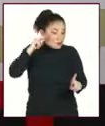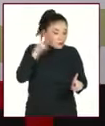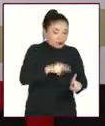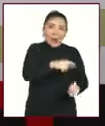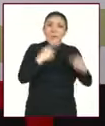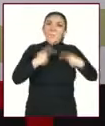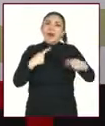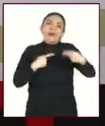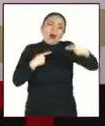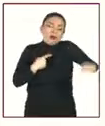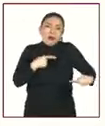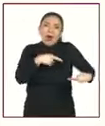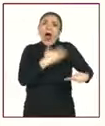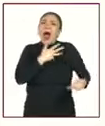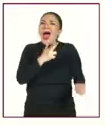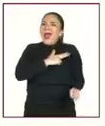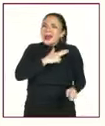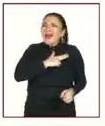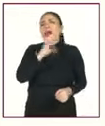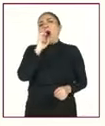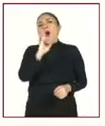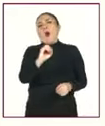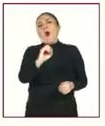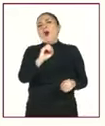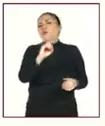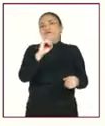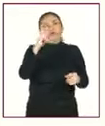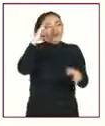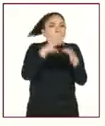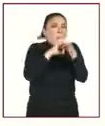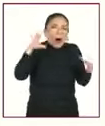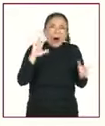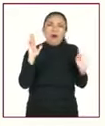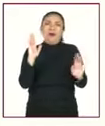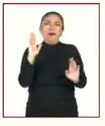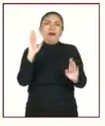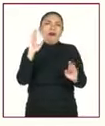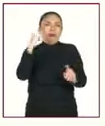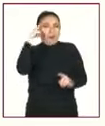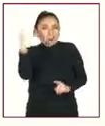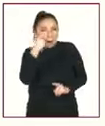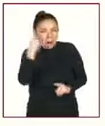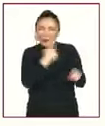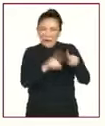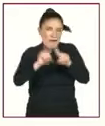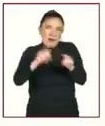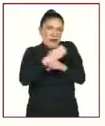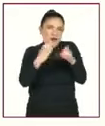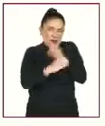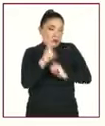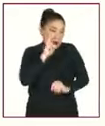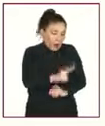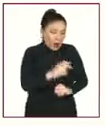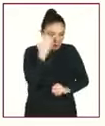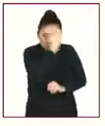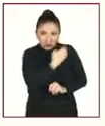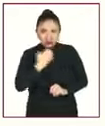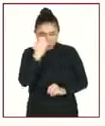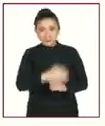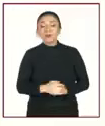esta persona que se encuentra lesionada, tirada o en algunas situaciones que vamos a ir viendo más adelante. Okay.